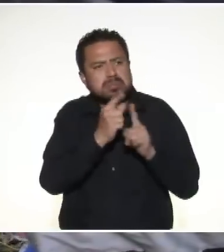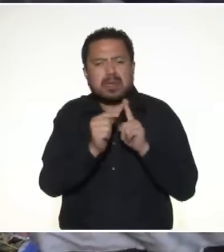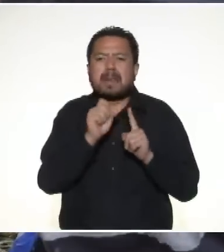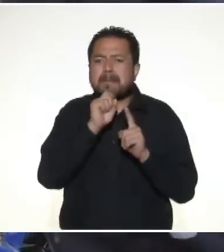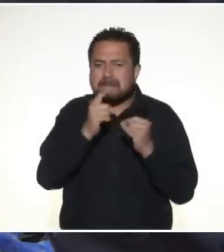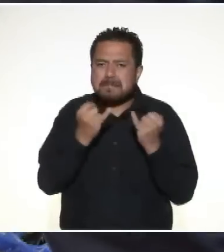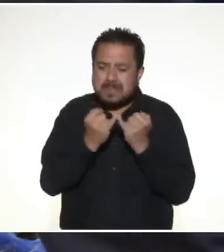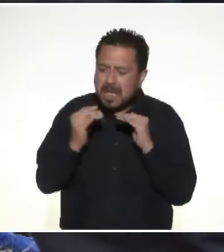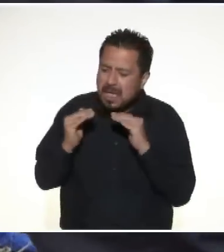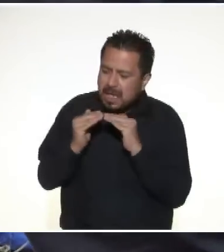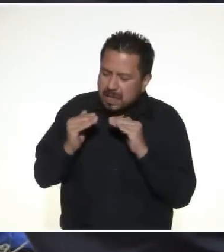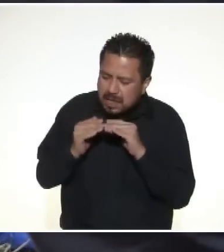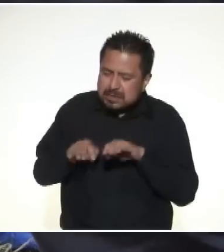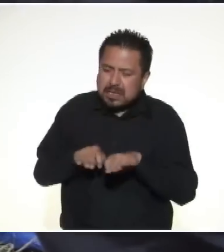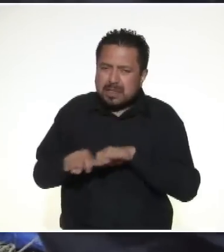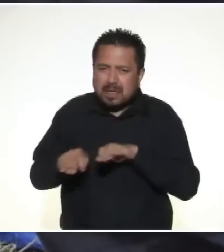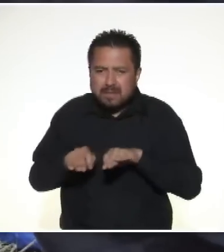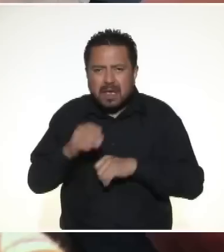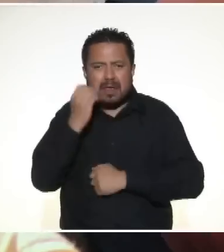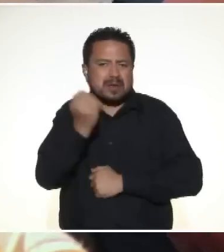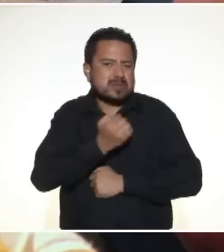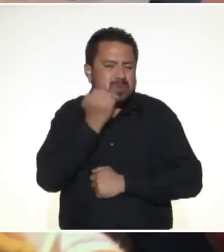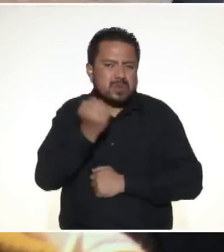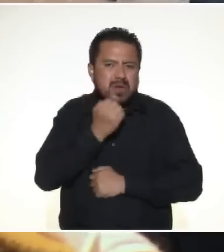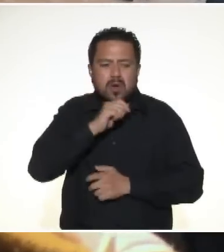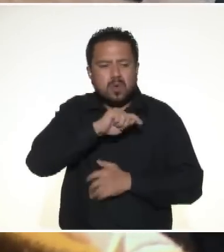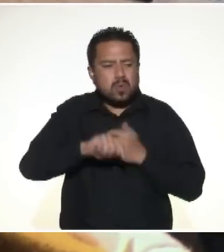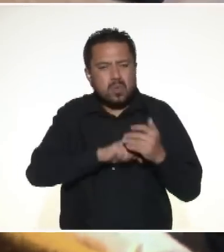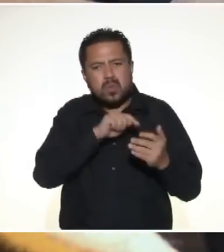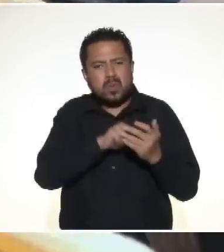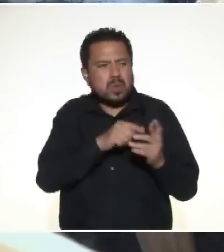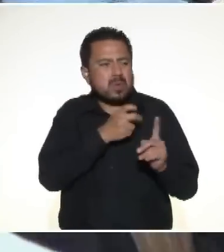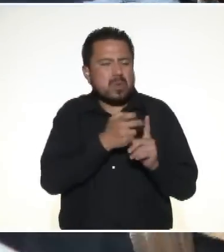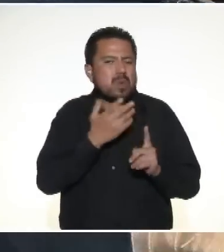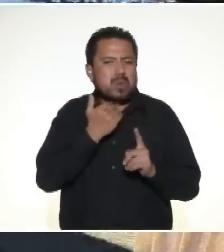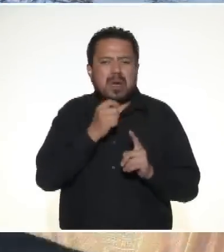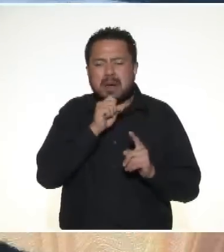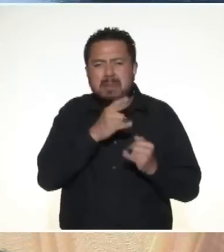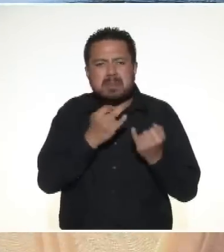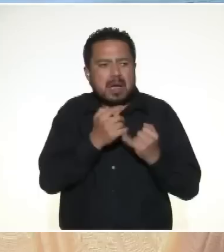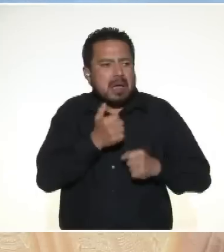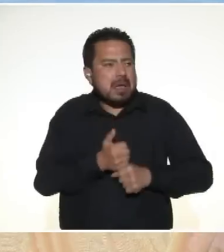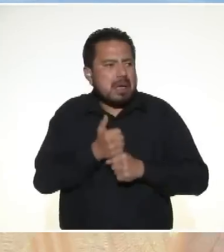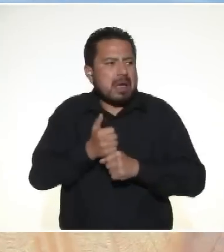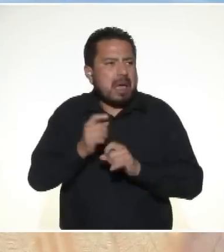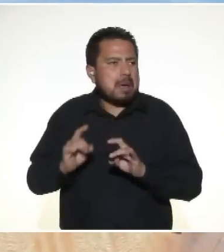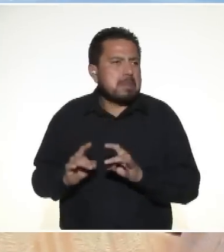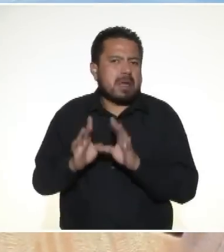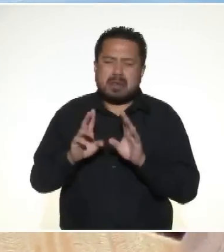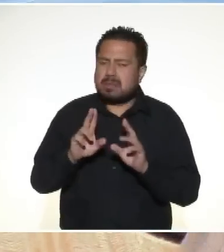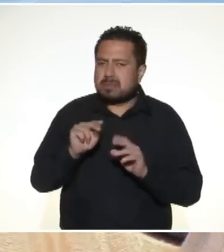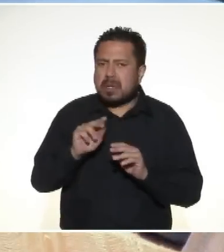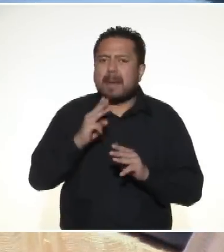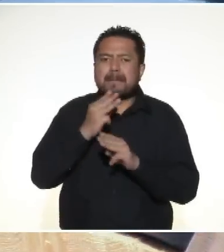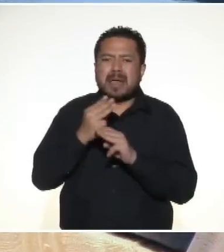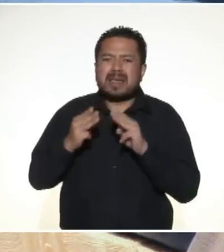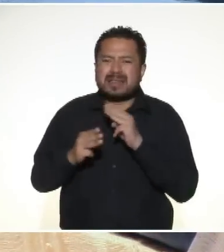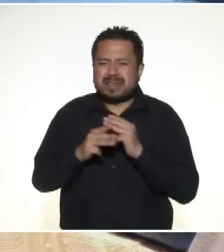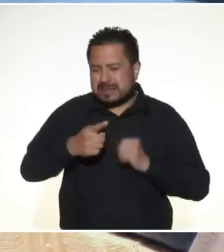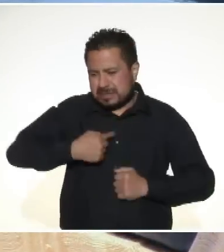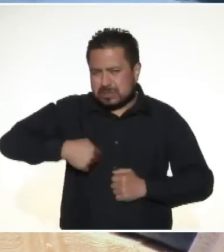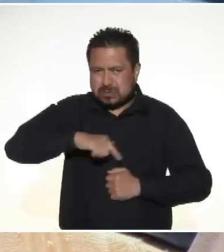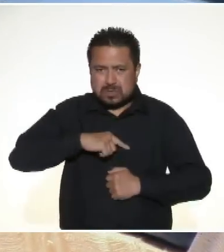casa, en nuestro trabajo, en la escuela. Son lugares que no están exentos de sufrir algún incidente. Los materiales que nosotros